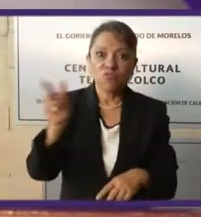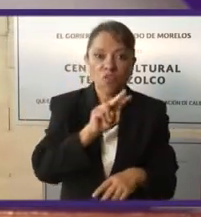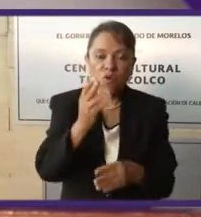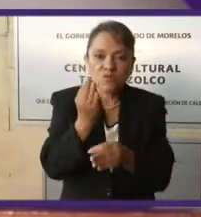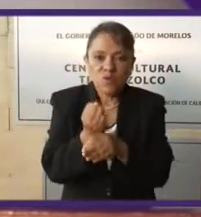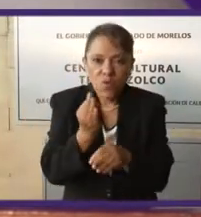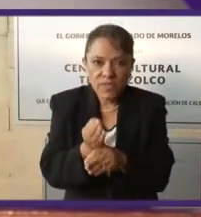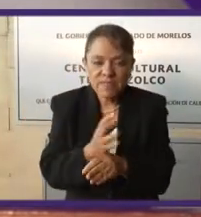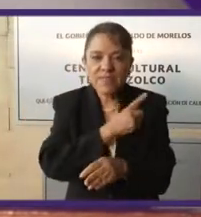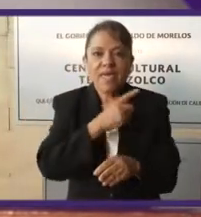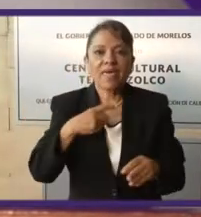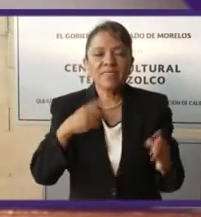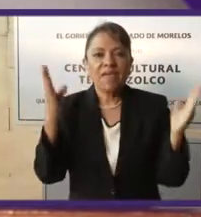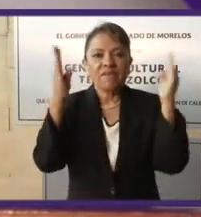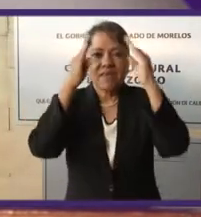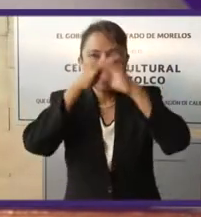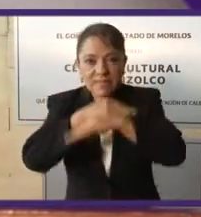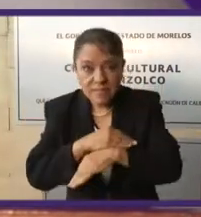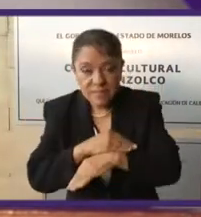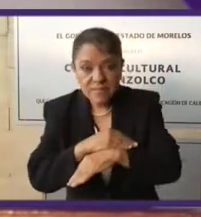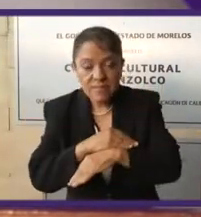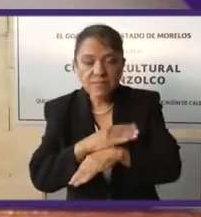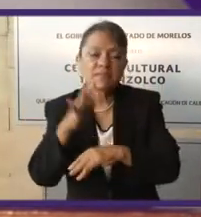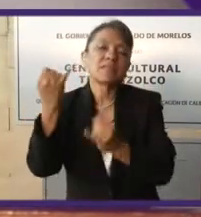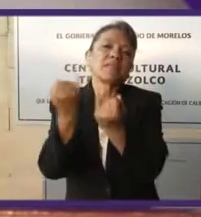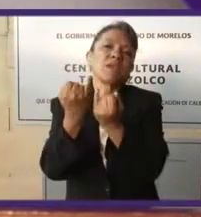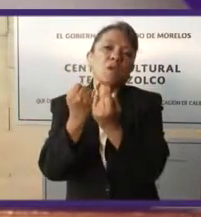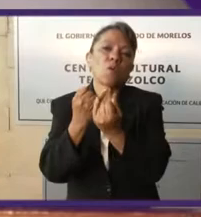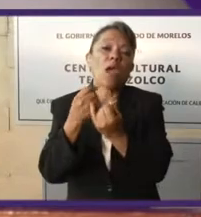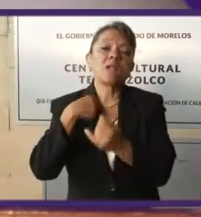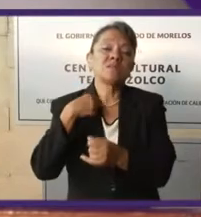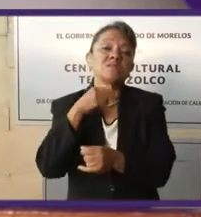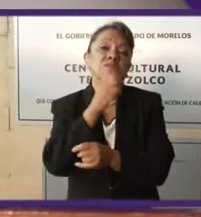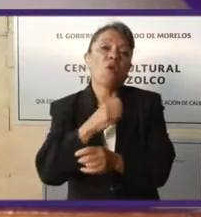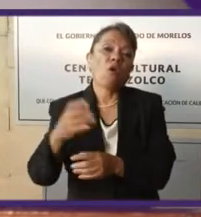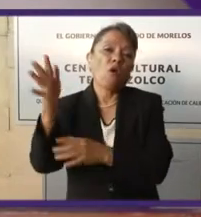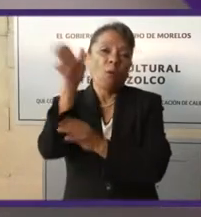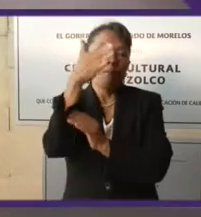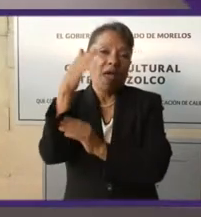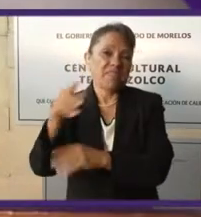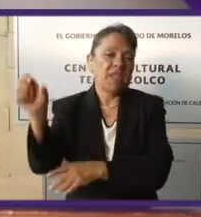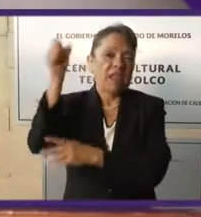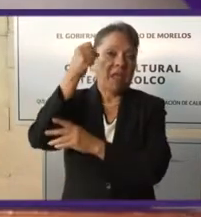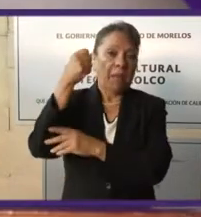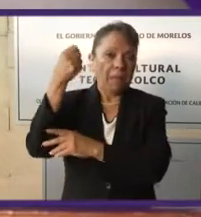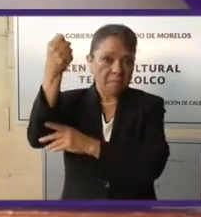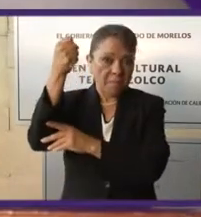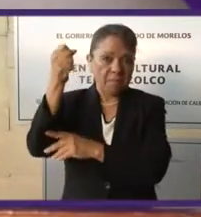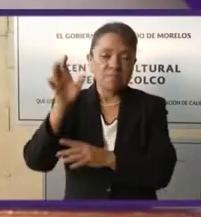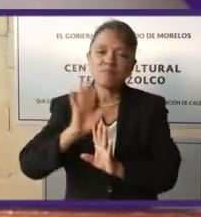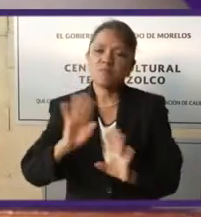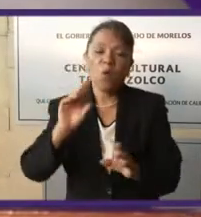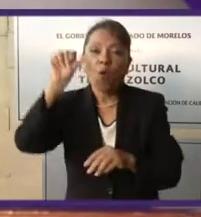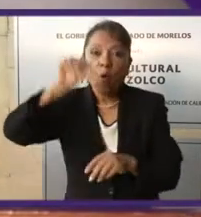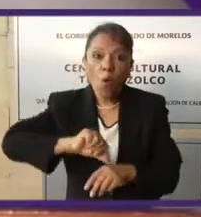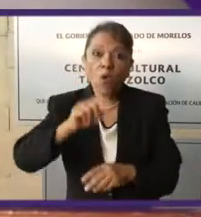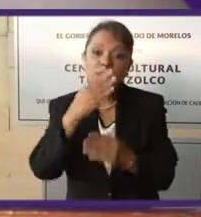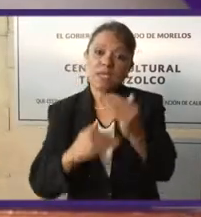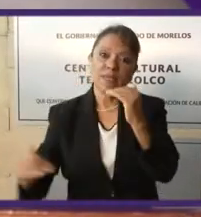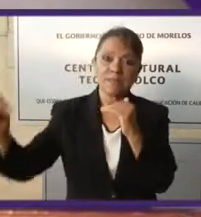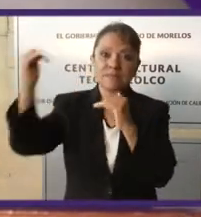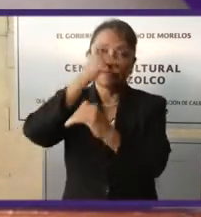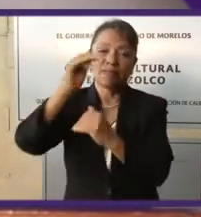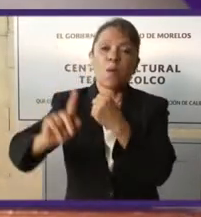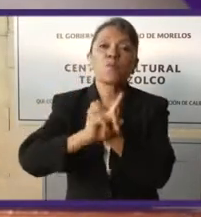momento varias de sus banderas y poner por delante los problemas que hoy le preocupan a la gente. Entrar a